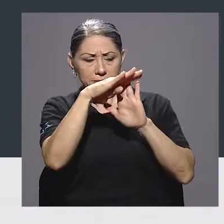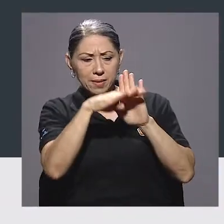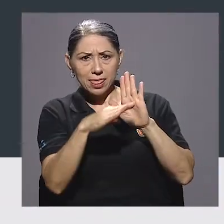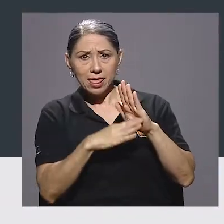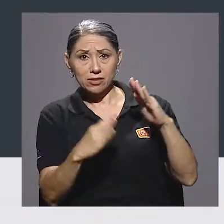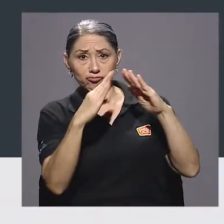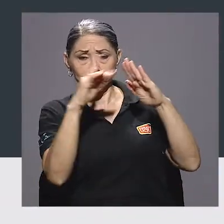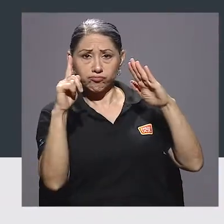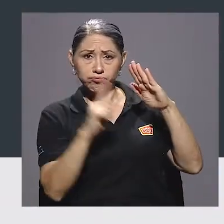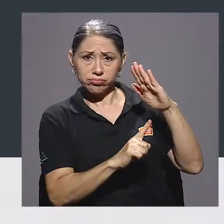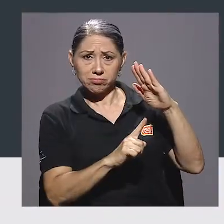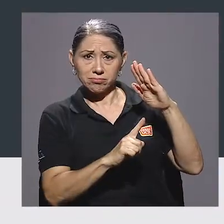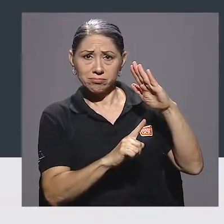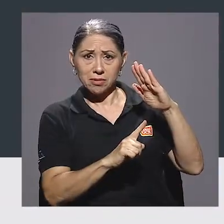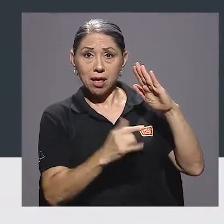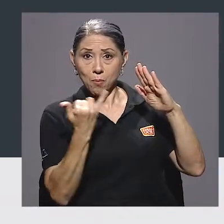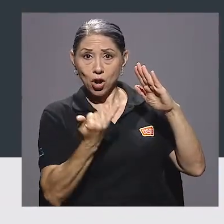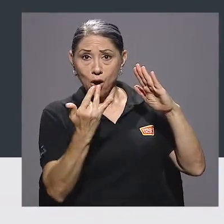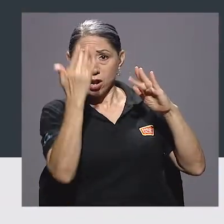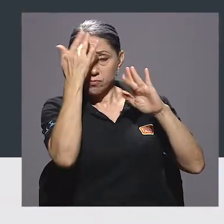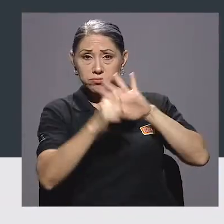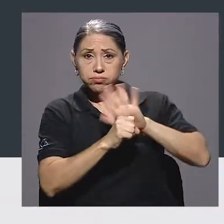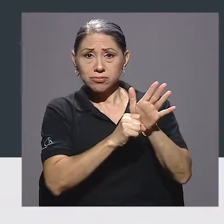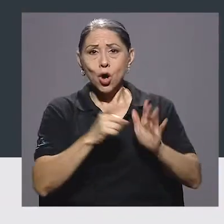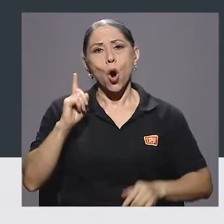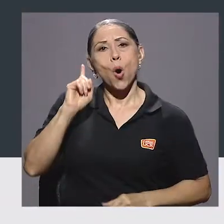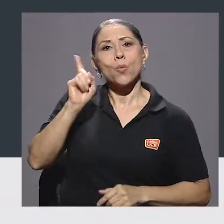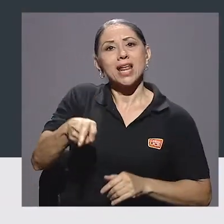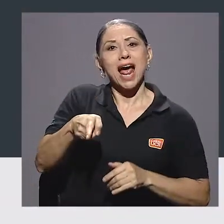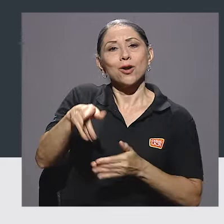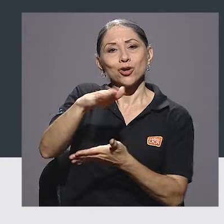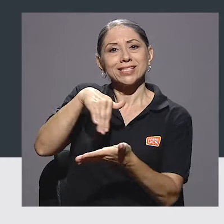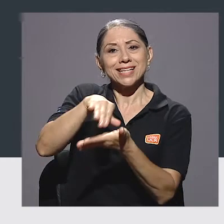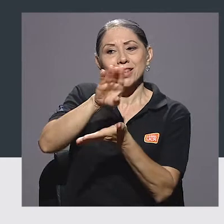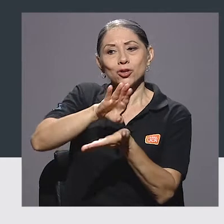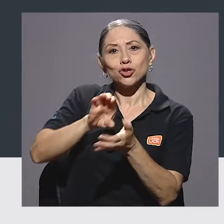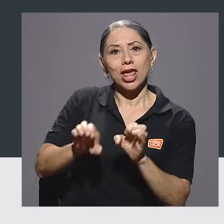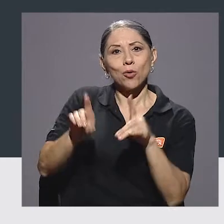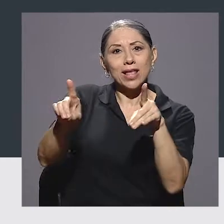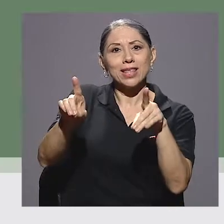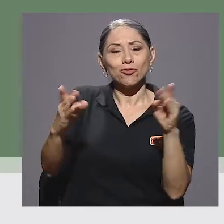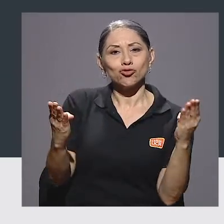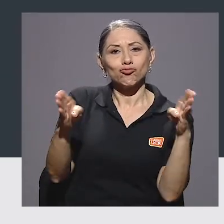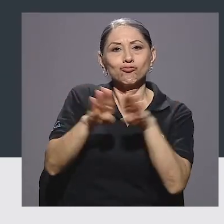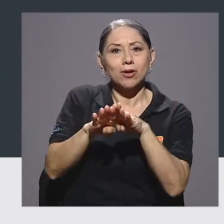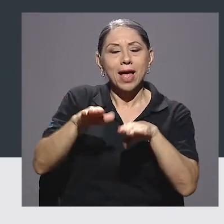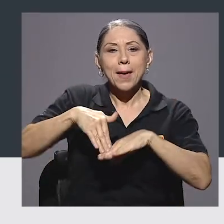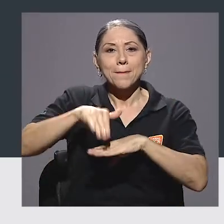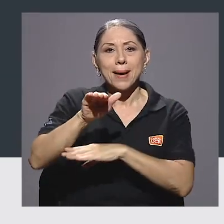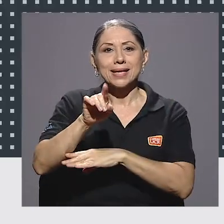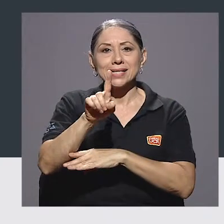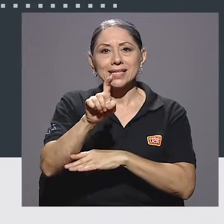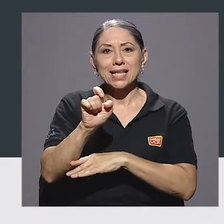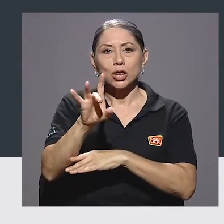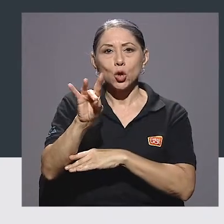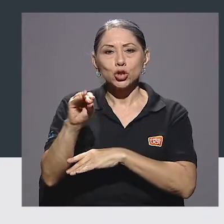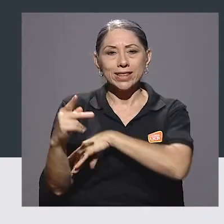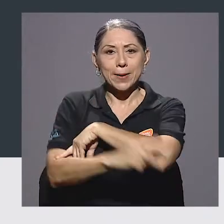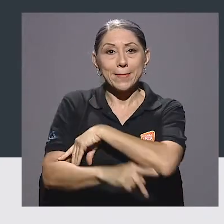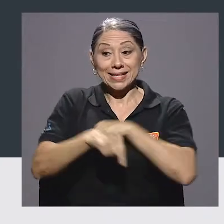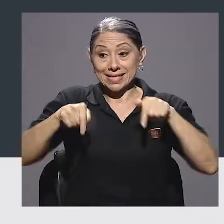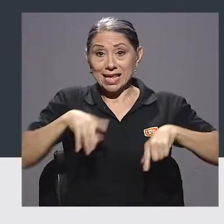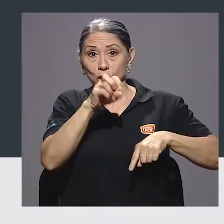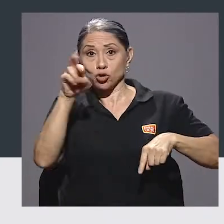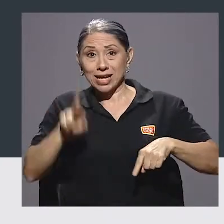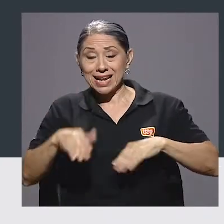Las medidas de aislamiento demandadas por la pandemia obligaron a cerrar los centros educativos en más de 180 países. En